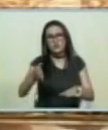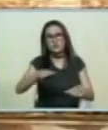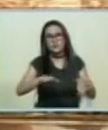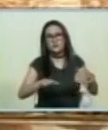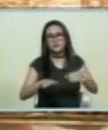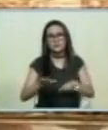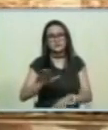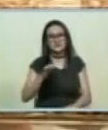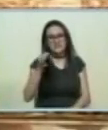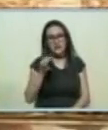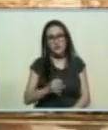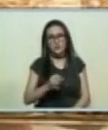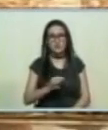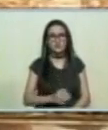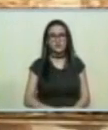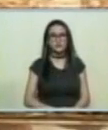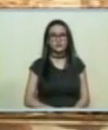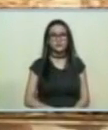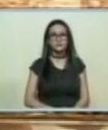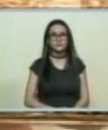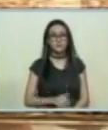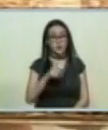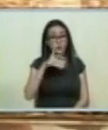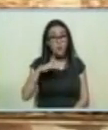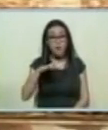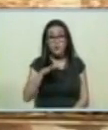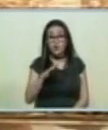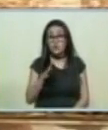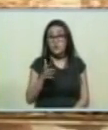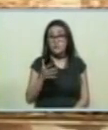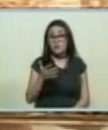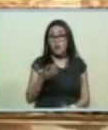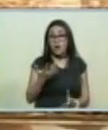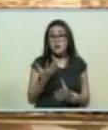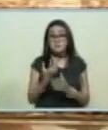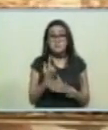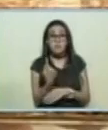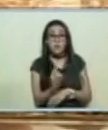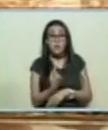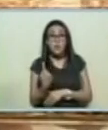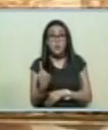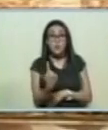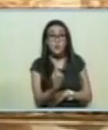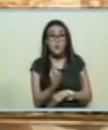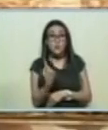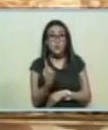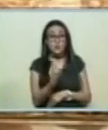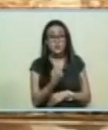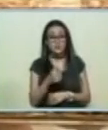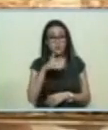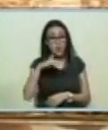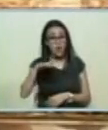estuviéramos lamentando. Y un pueblo huérfano. Se le caía el cerro, se